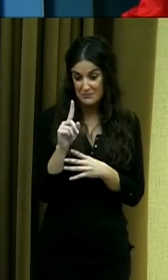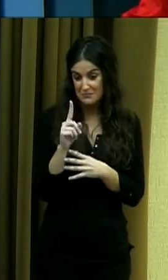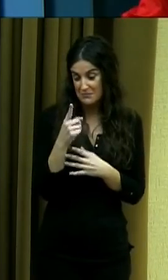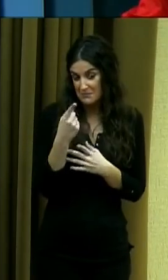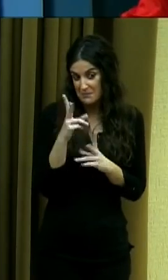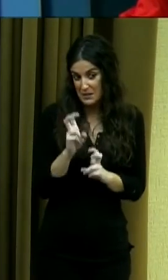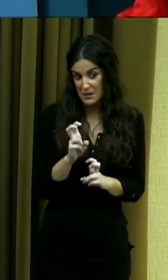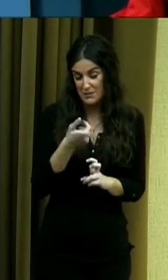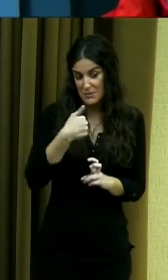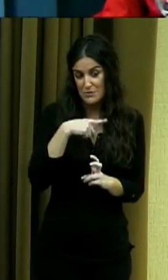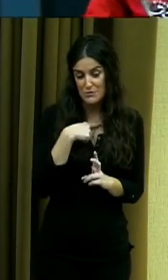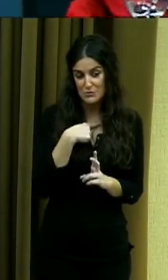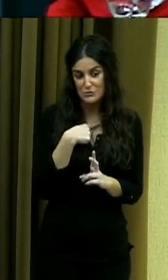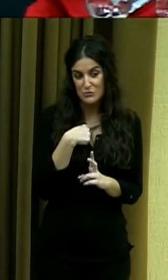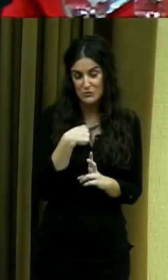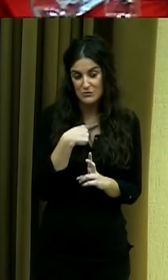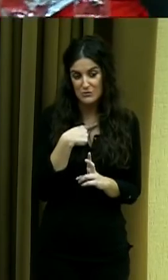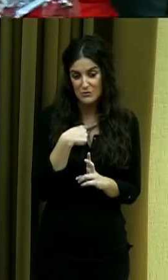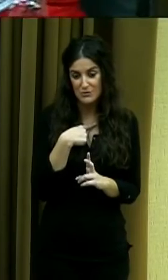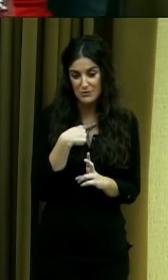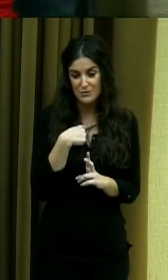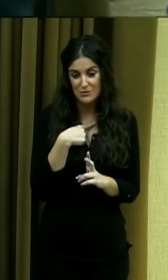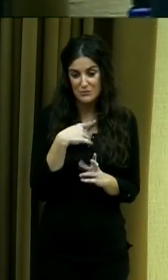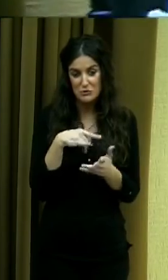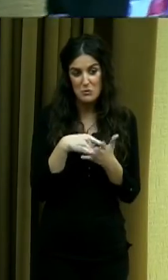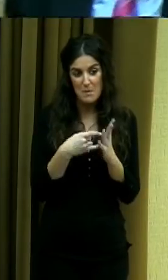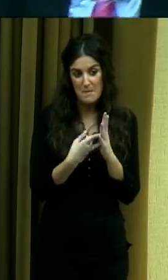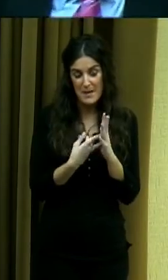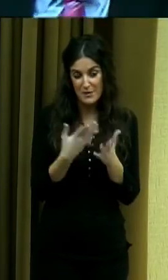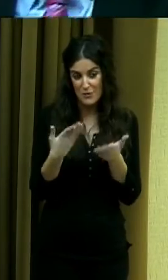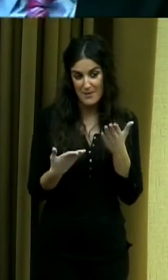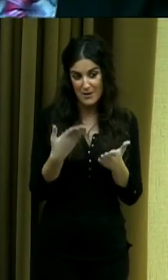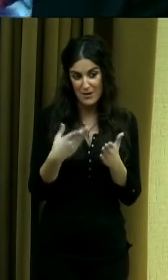nosotros tenemos como medio de valoración el Real Decreto